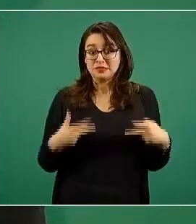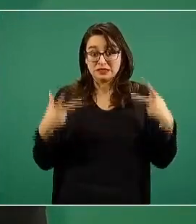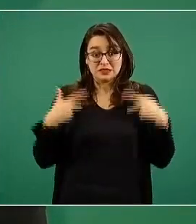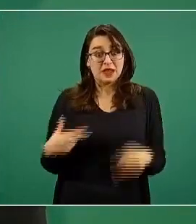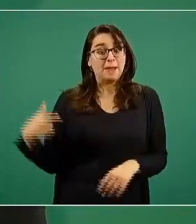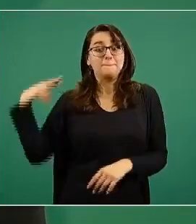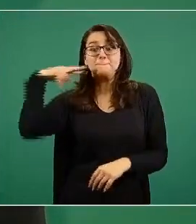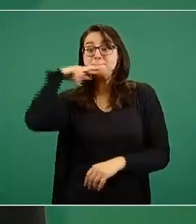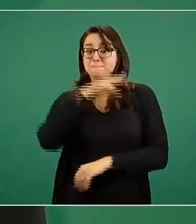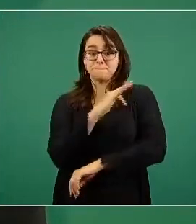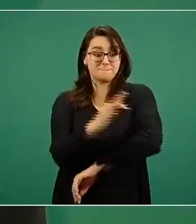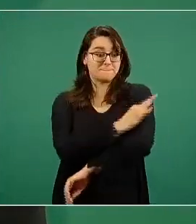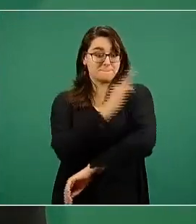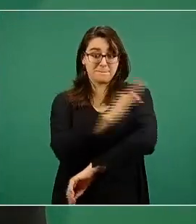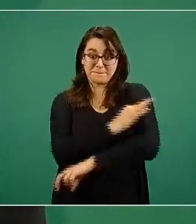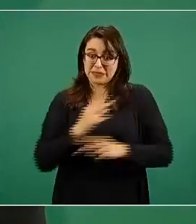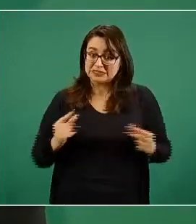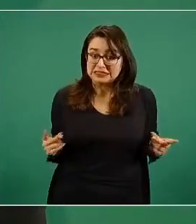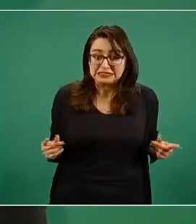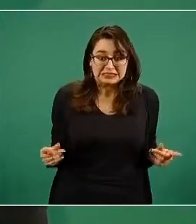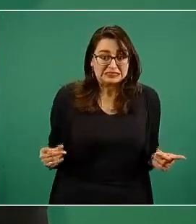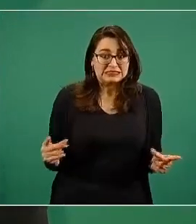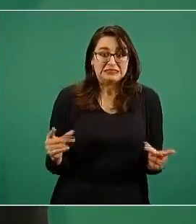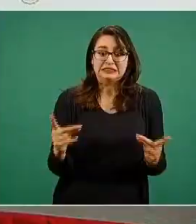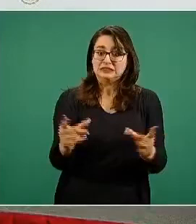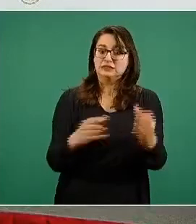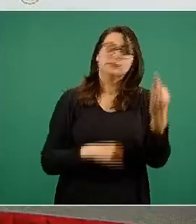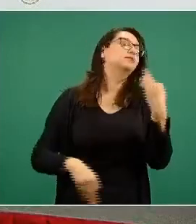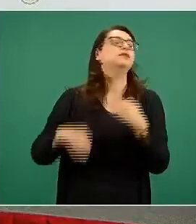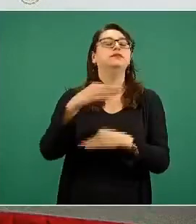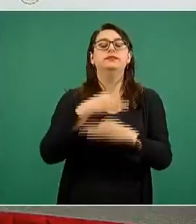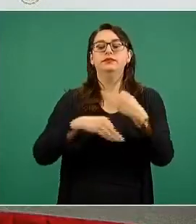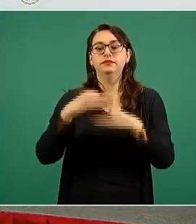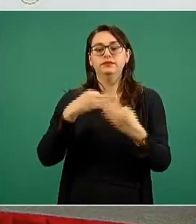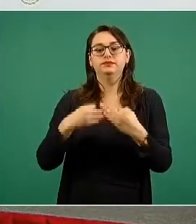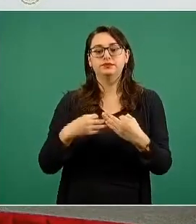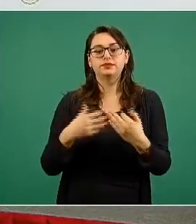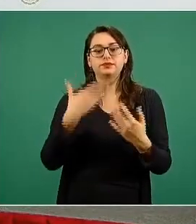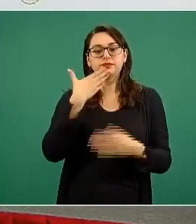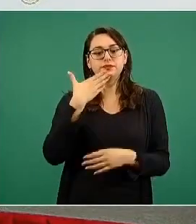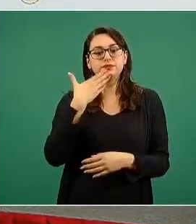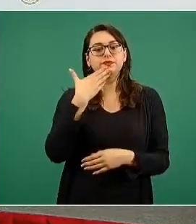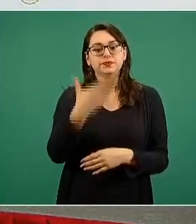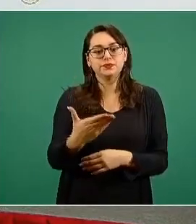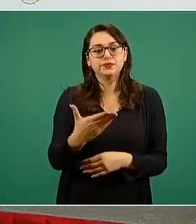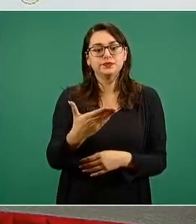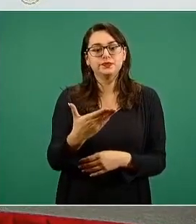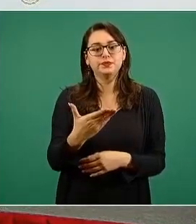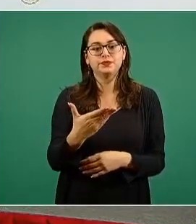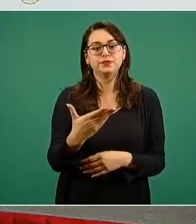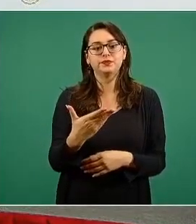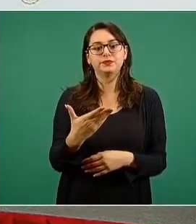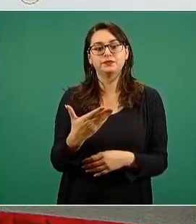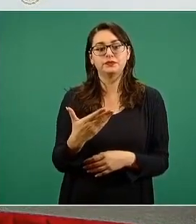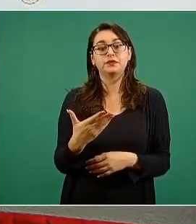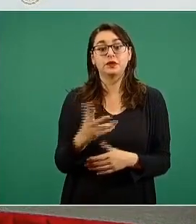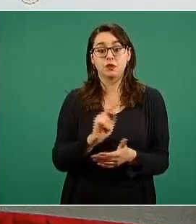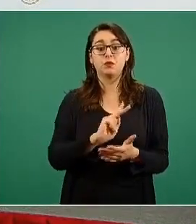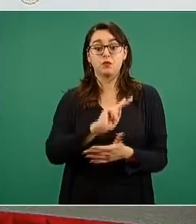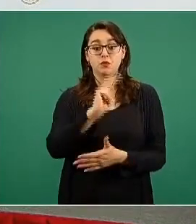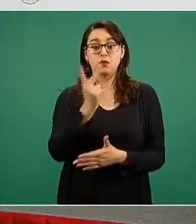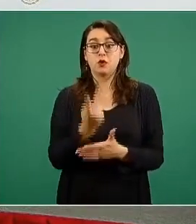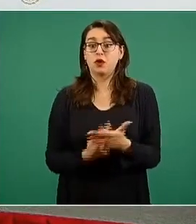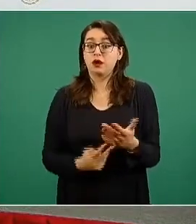tiempo. Si todo, la producción y la entrega, todo sale bien, es un